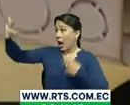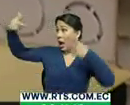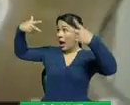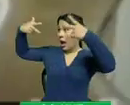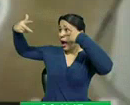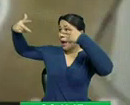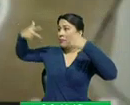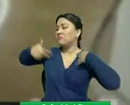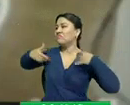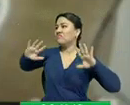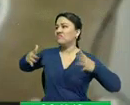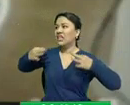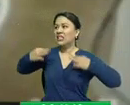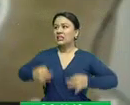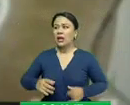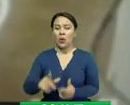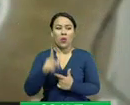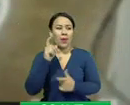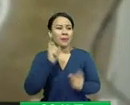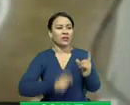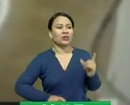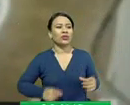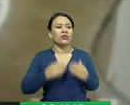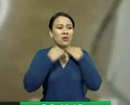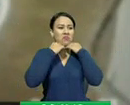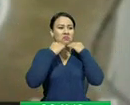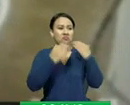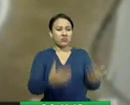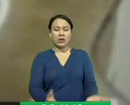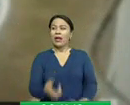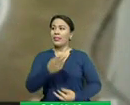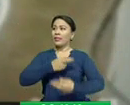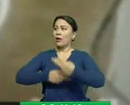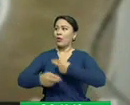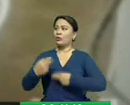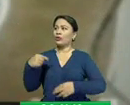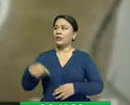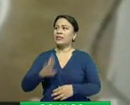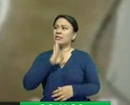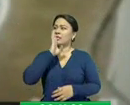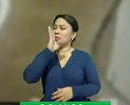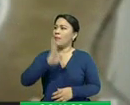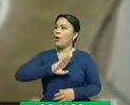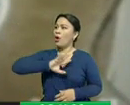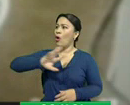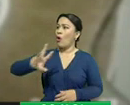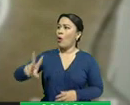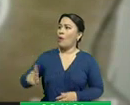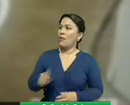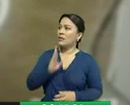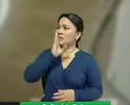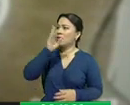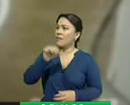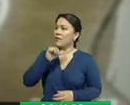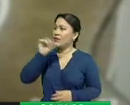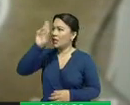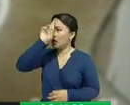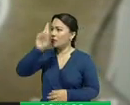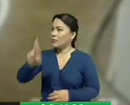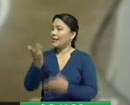garantizan la seguridad en los locales pero aquí siempre pasa la gente pero respeto